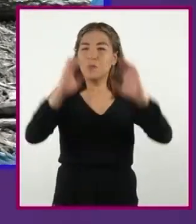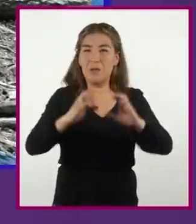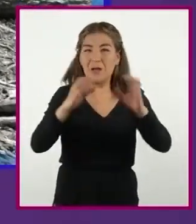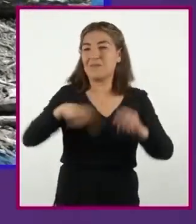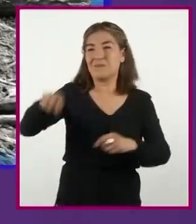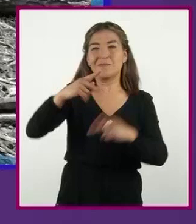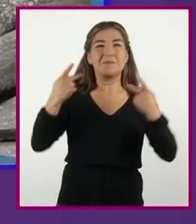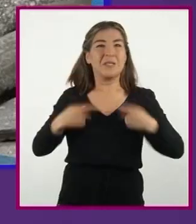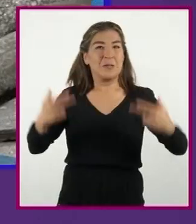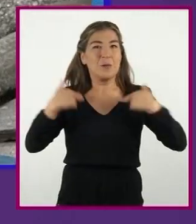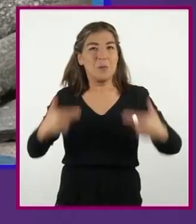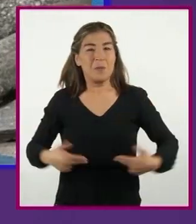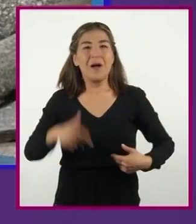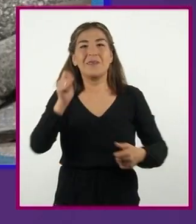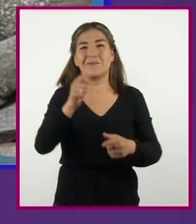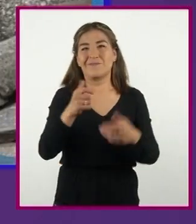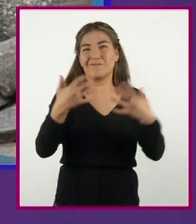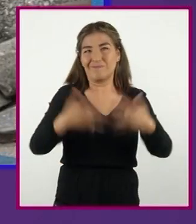humanas.